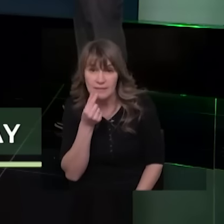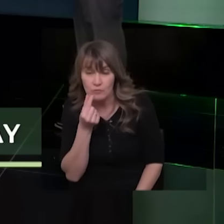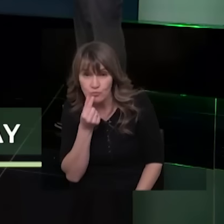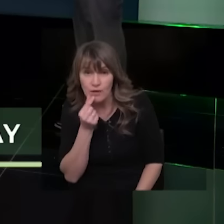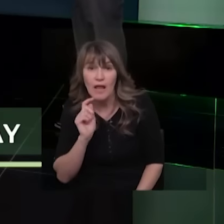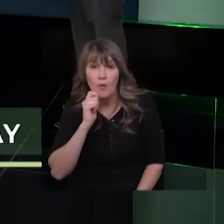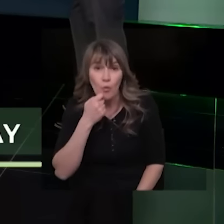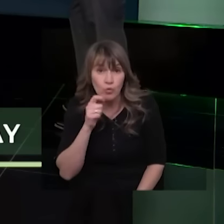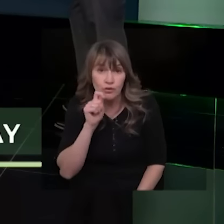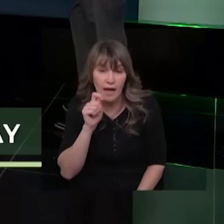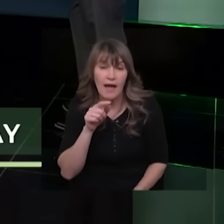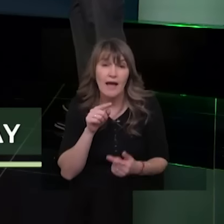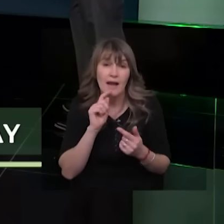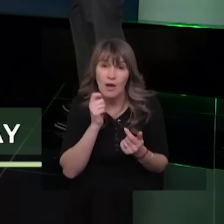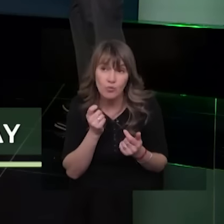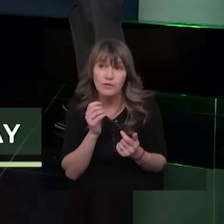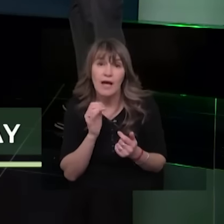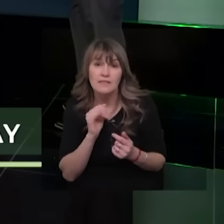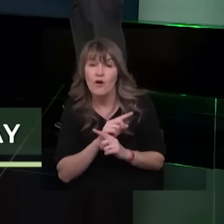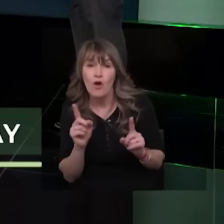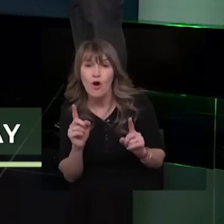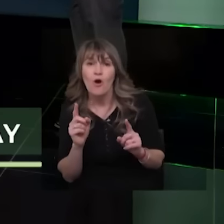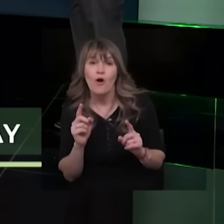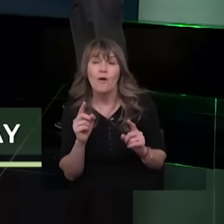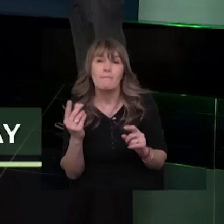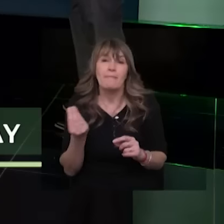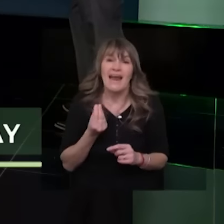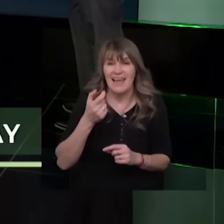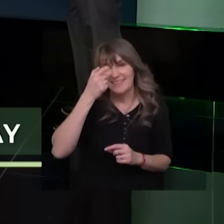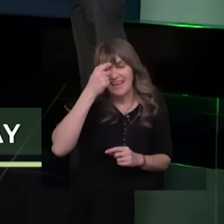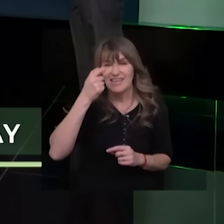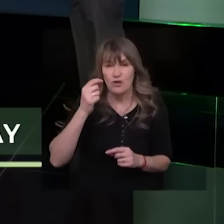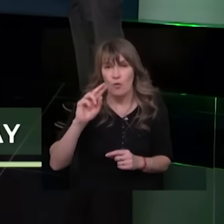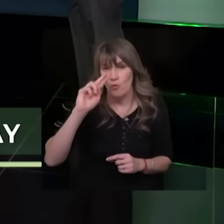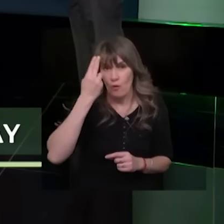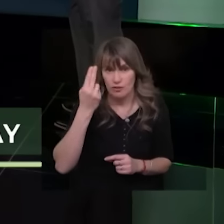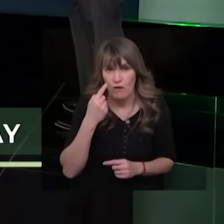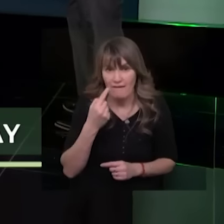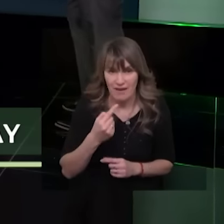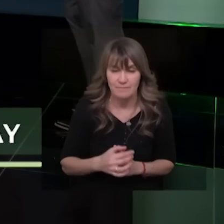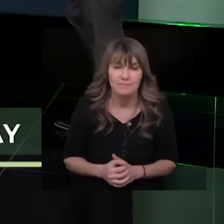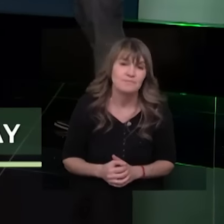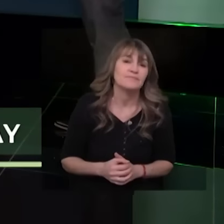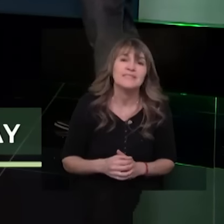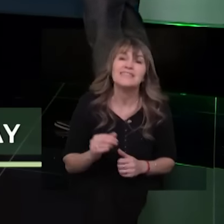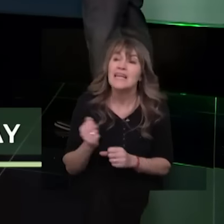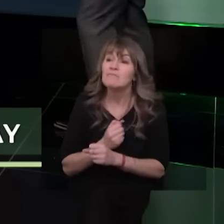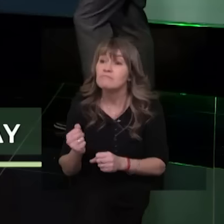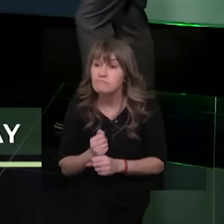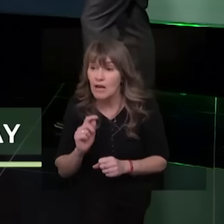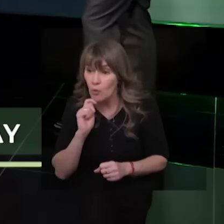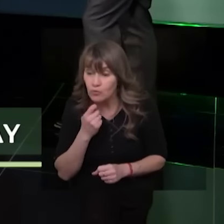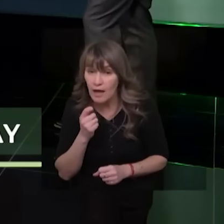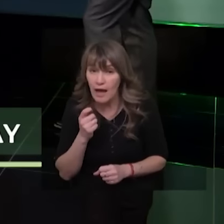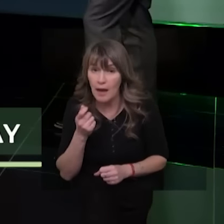primera es la medición que hicimos en septiembre del año pasado porque de pronto lo interesante hoy es ver cómo ha evolucionado la aprobación de bielsa como